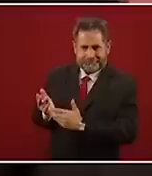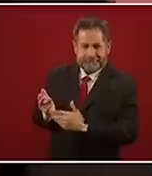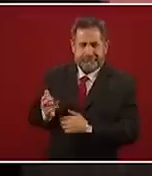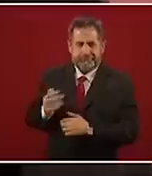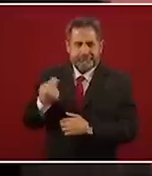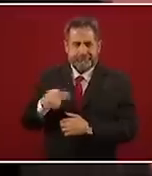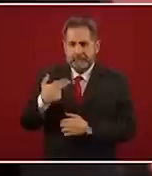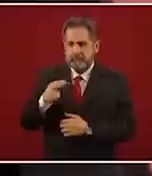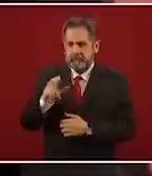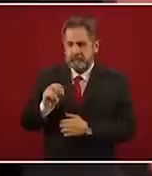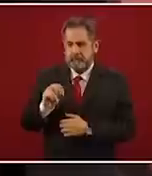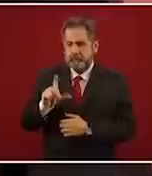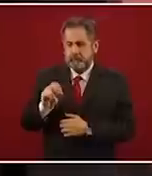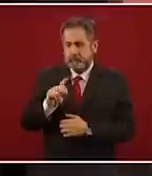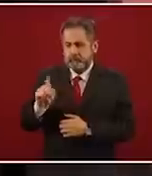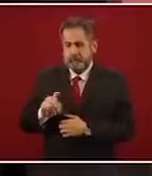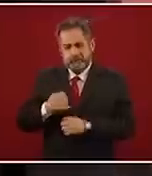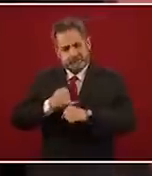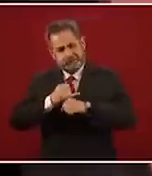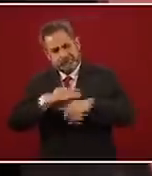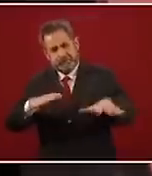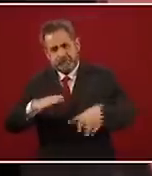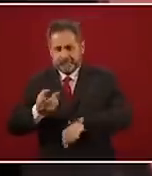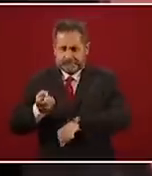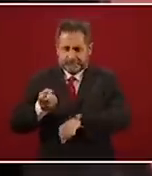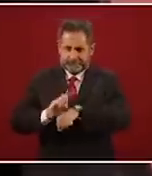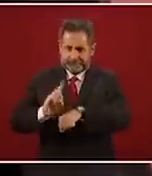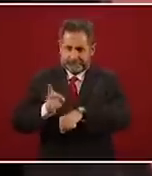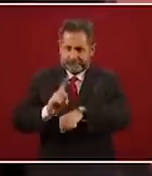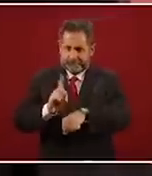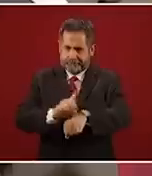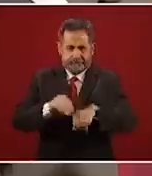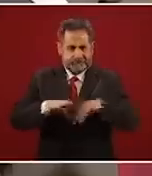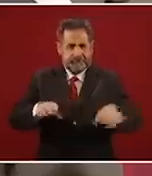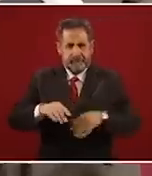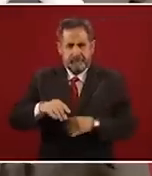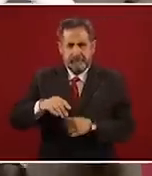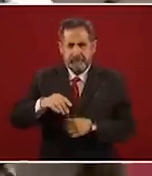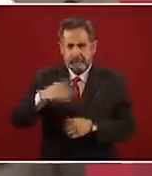Hugo López-Gatell, que se informa todos los días a las